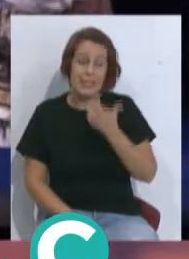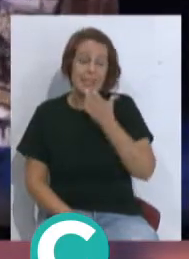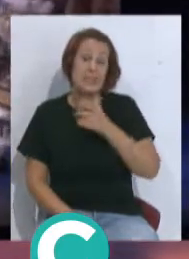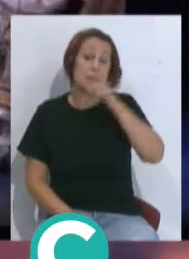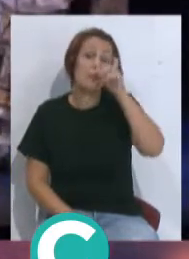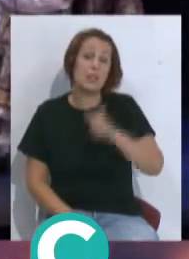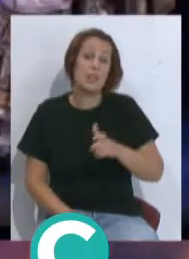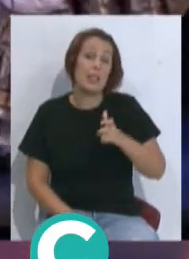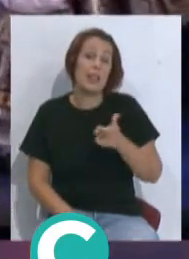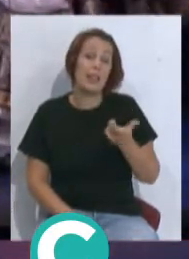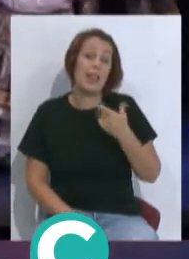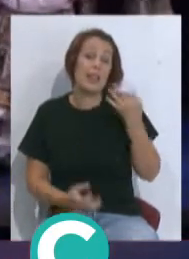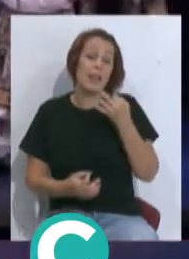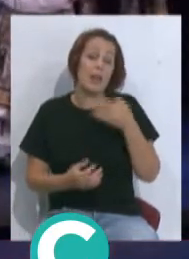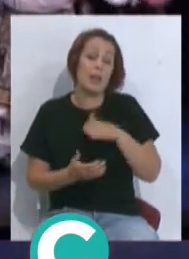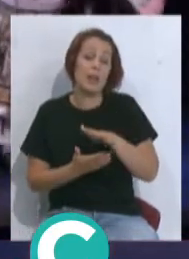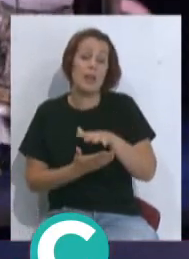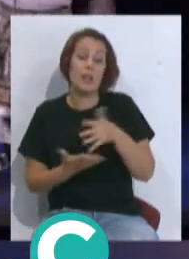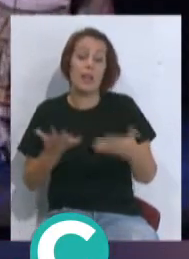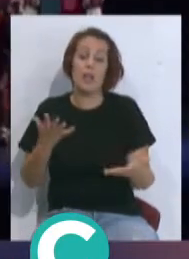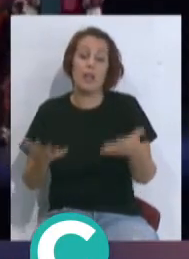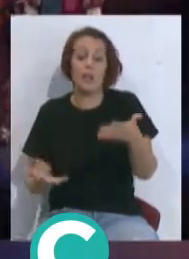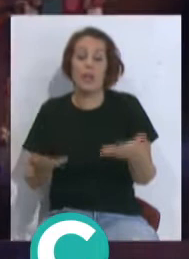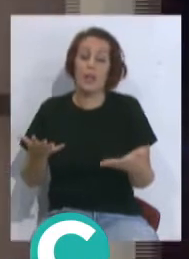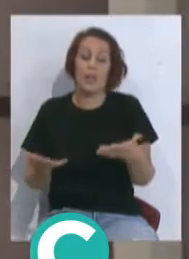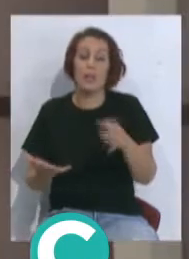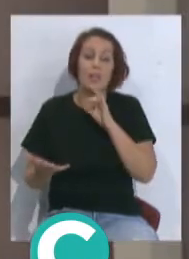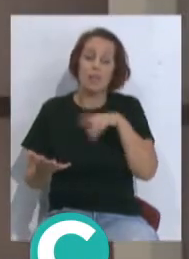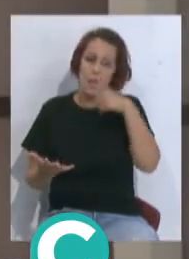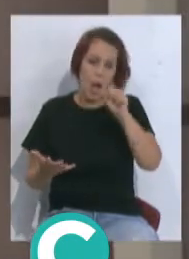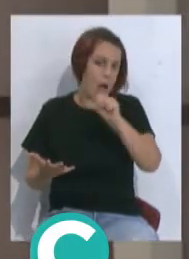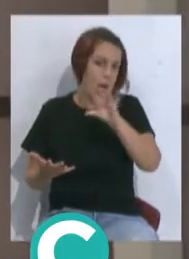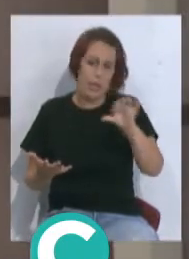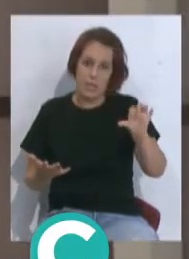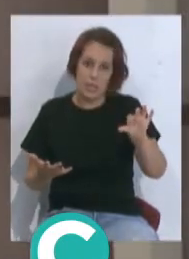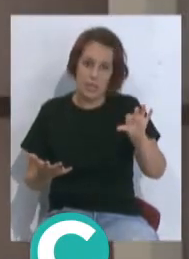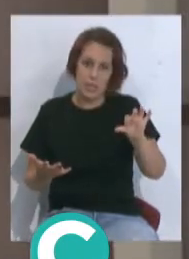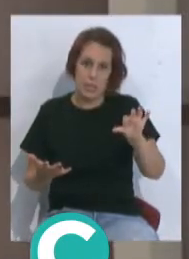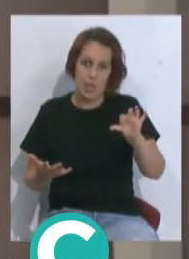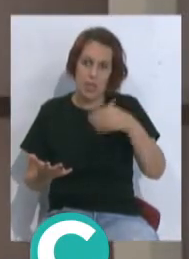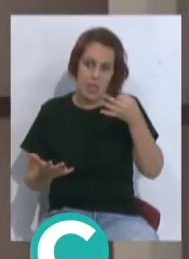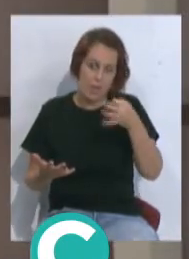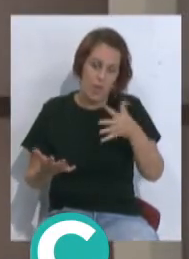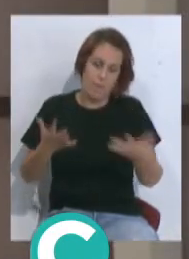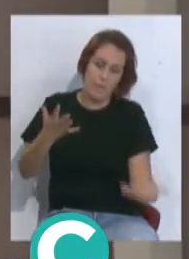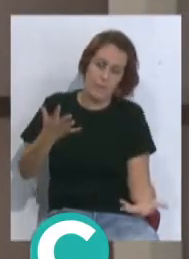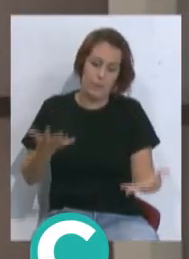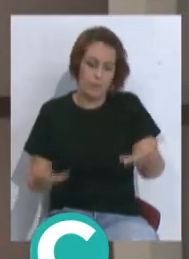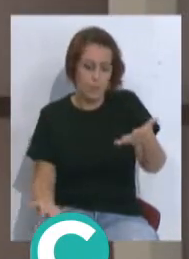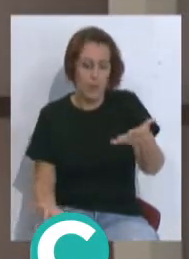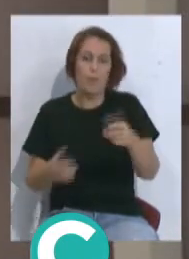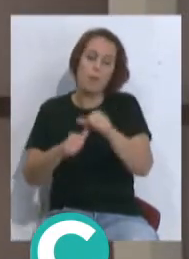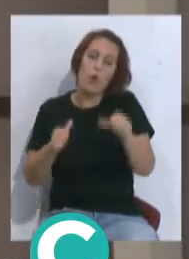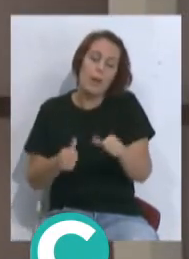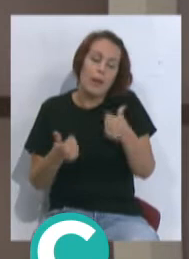alguien tenía que inclinarse la balanza para un sitio y para otro, él tenía que posicionarse, y creo. Ya podemos entrar en las formas, pero